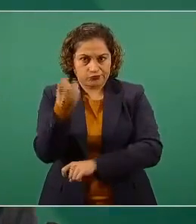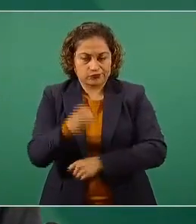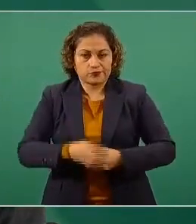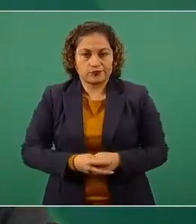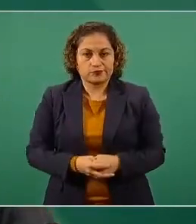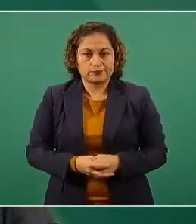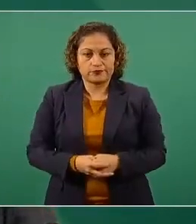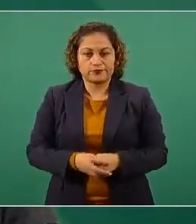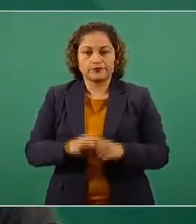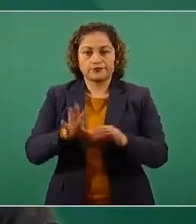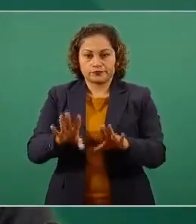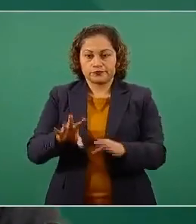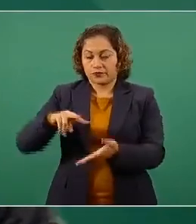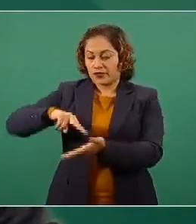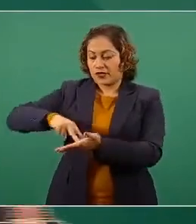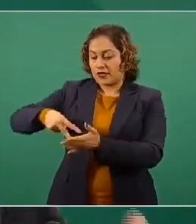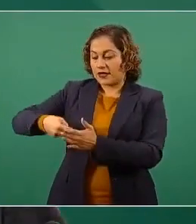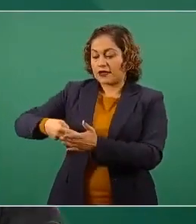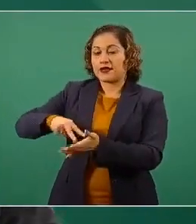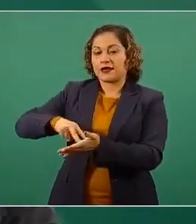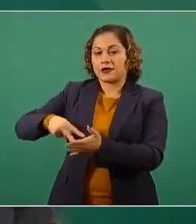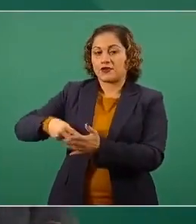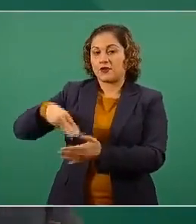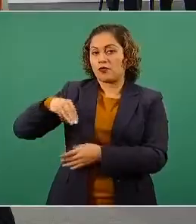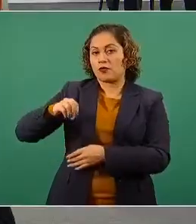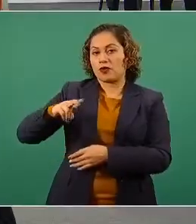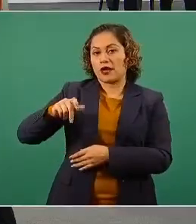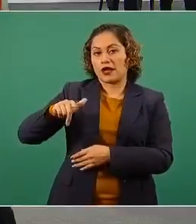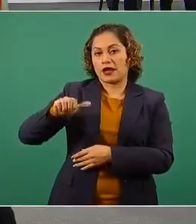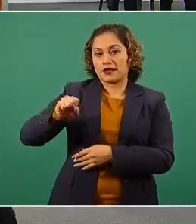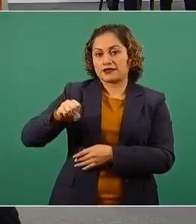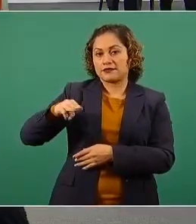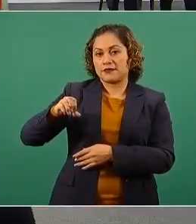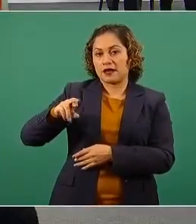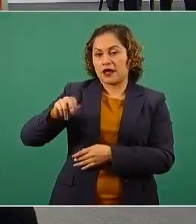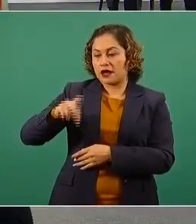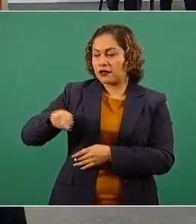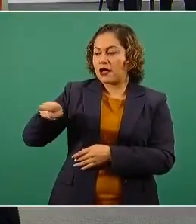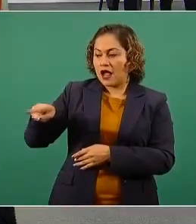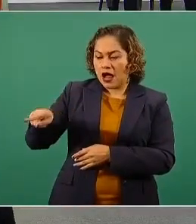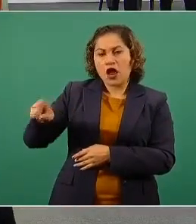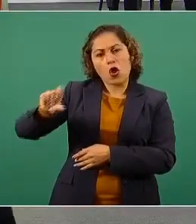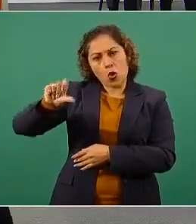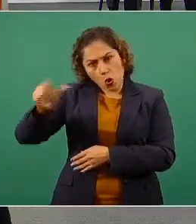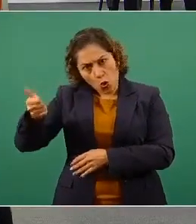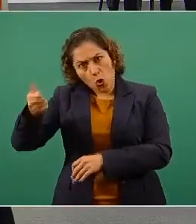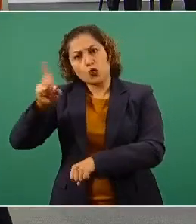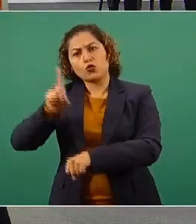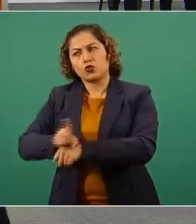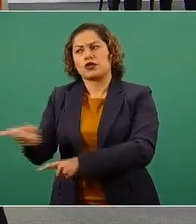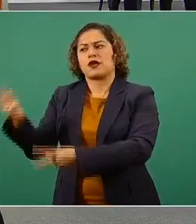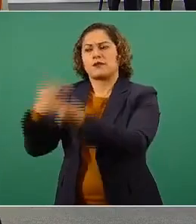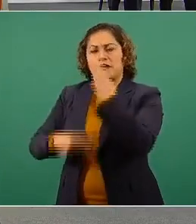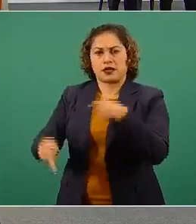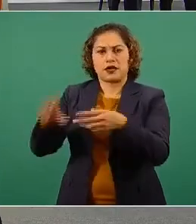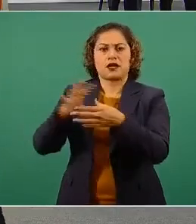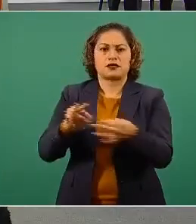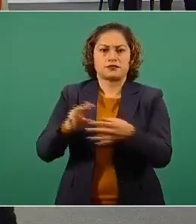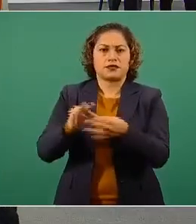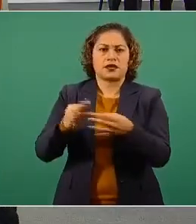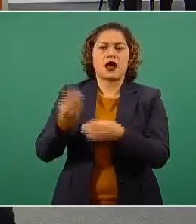El ingeniero Morales Mar podría en otro momento explicarles lo que se hizo en el 19 y en el